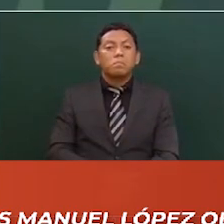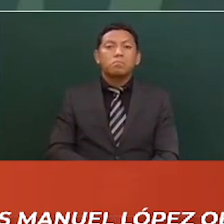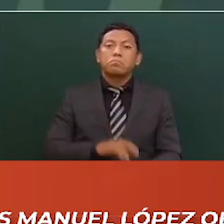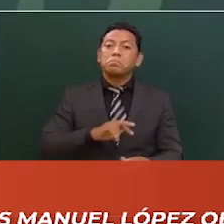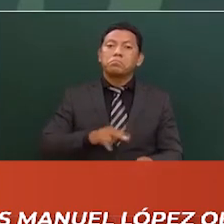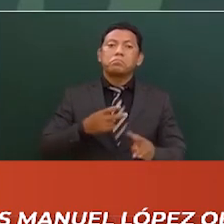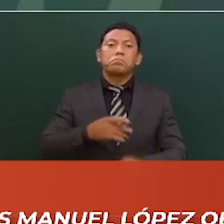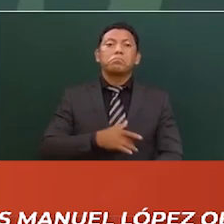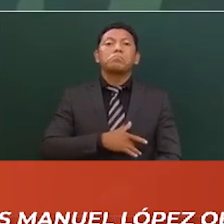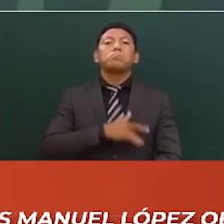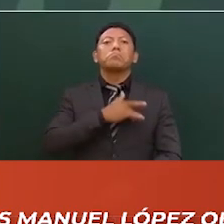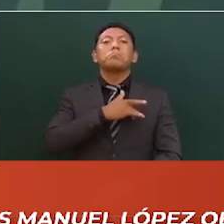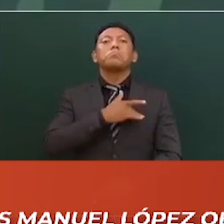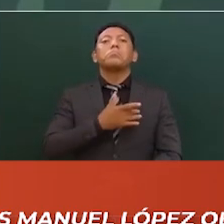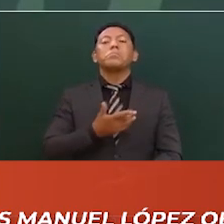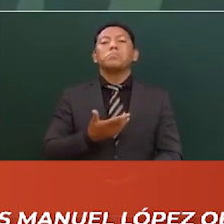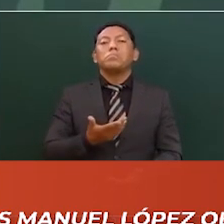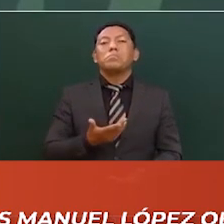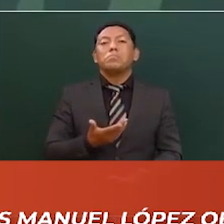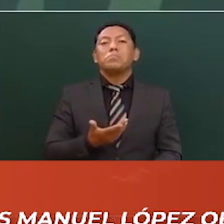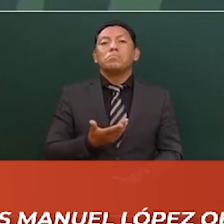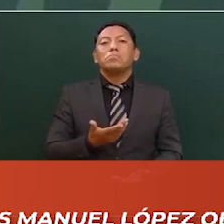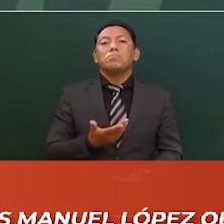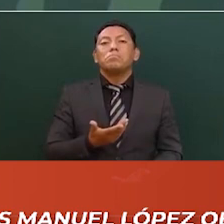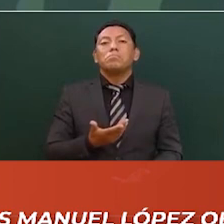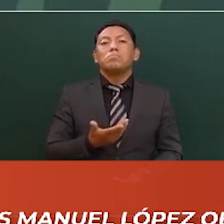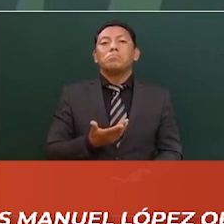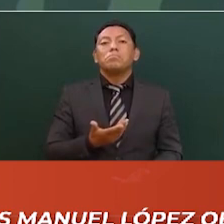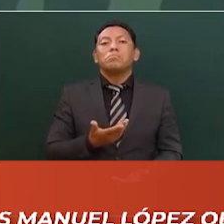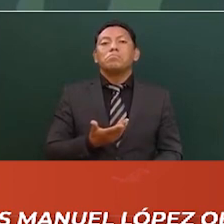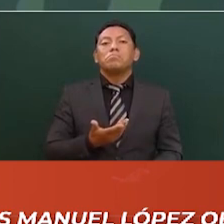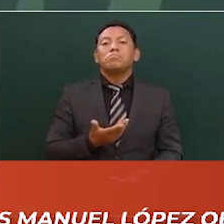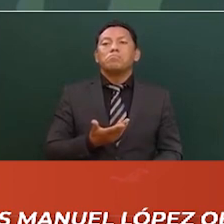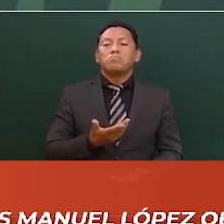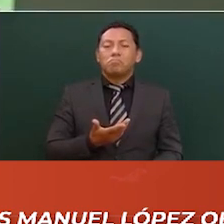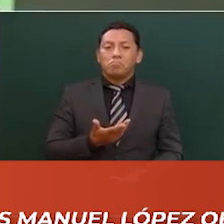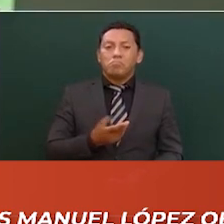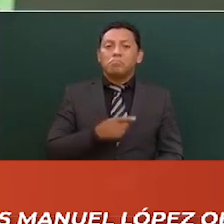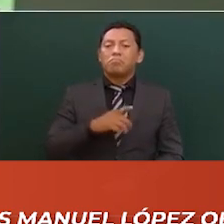se sienten con la arrogancia